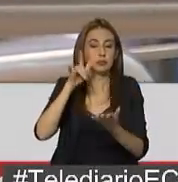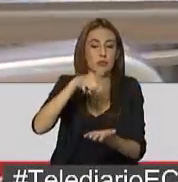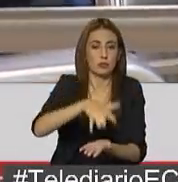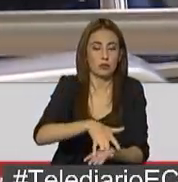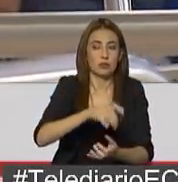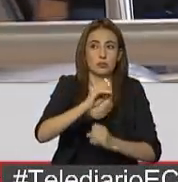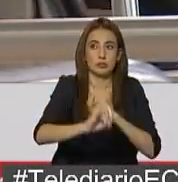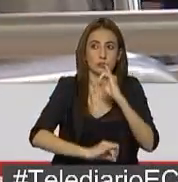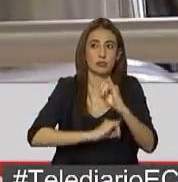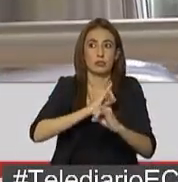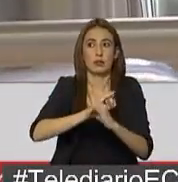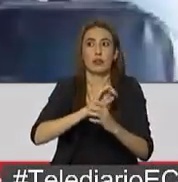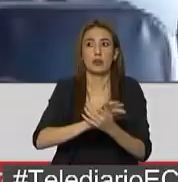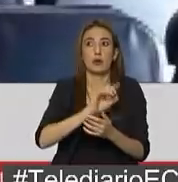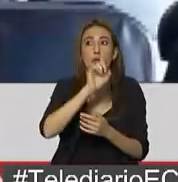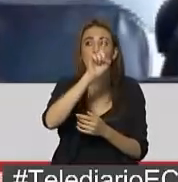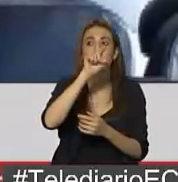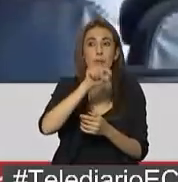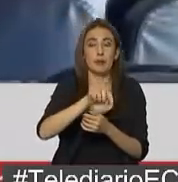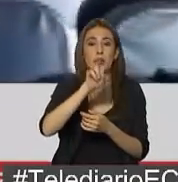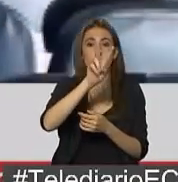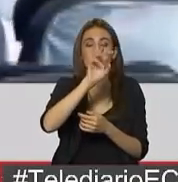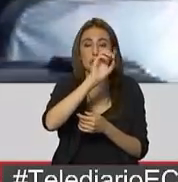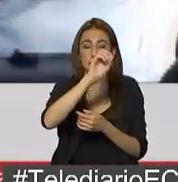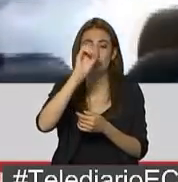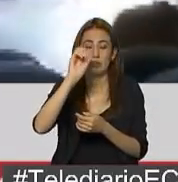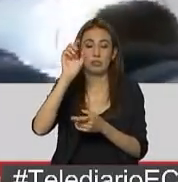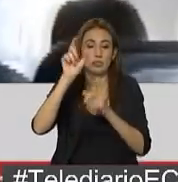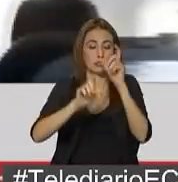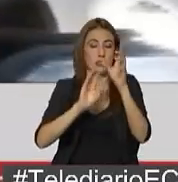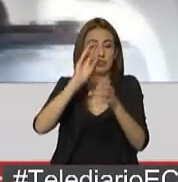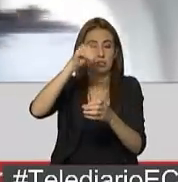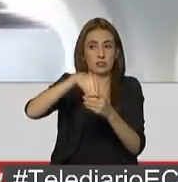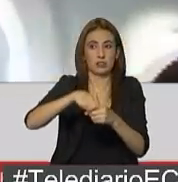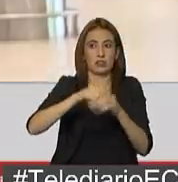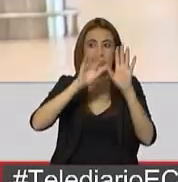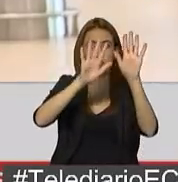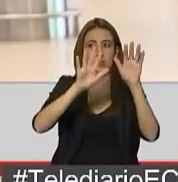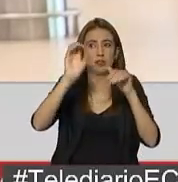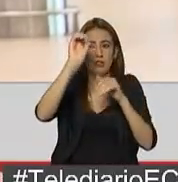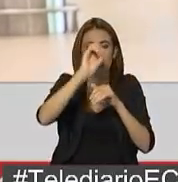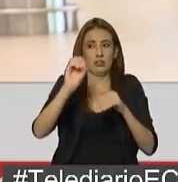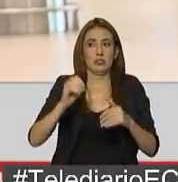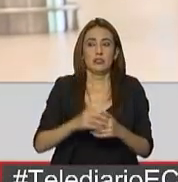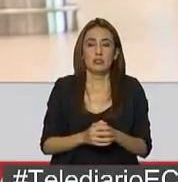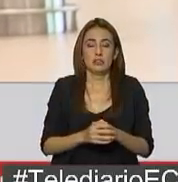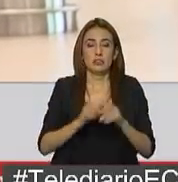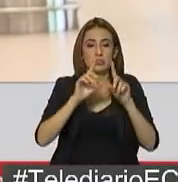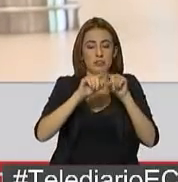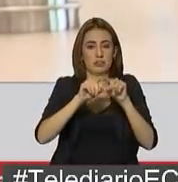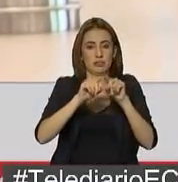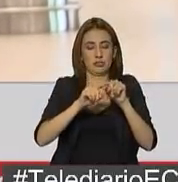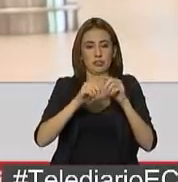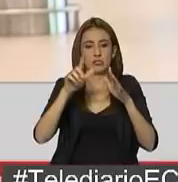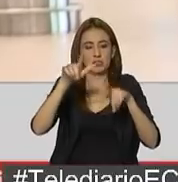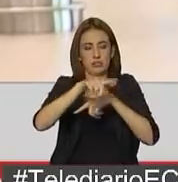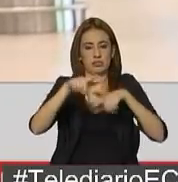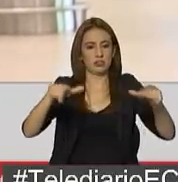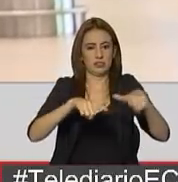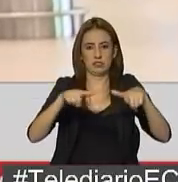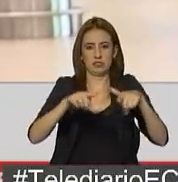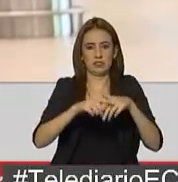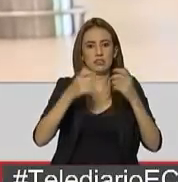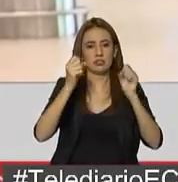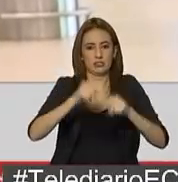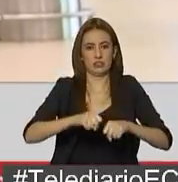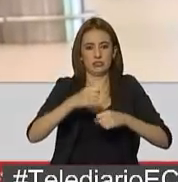solo 1,200 personas, lo que representa el 10% de pasajeros. Operando dependiendo de los destinos con diferentes capacidades,